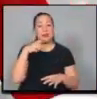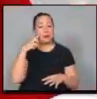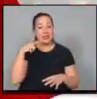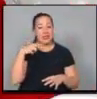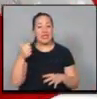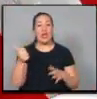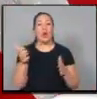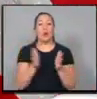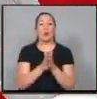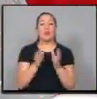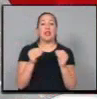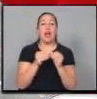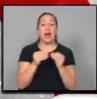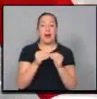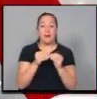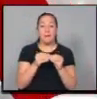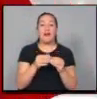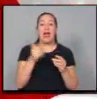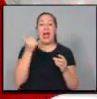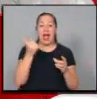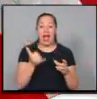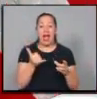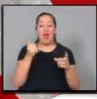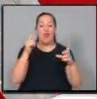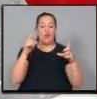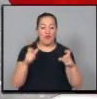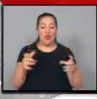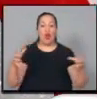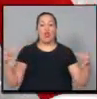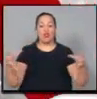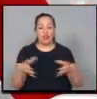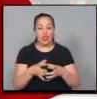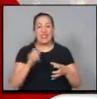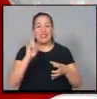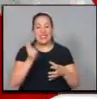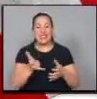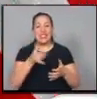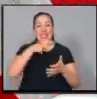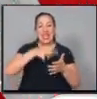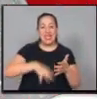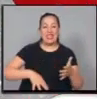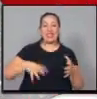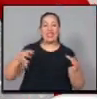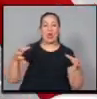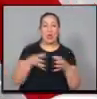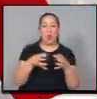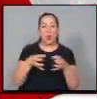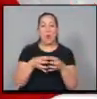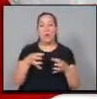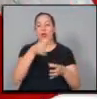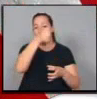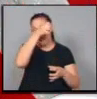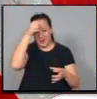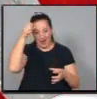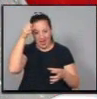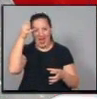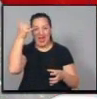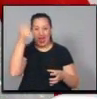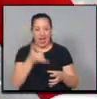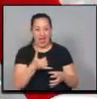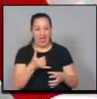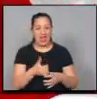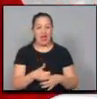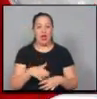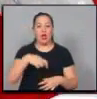las amigas. Ah. Es decir, había fotos en las cuentas de Instagram de grupete de verano, digamos. Una cercanía. Aparte, el polaco, mirá,